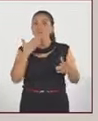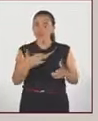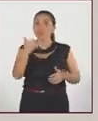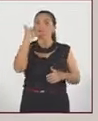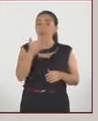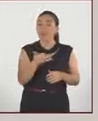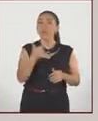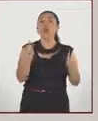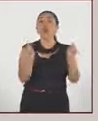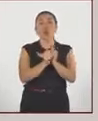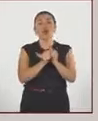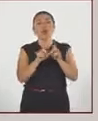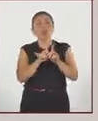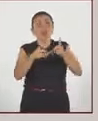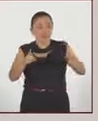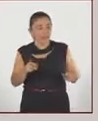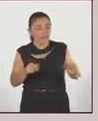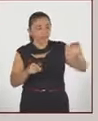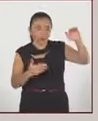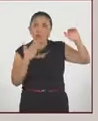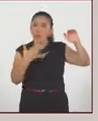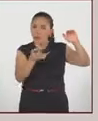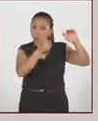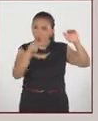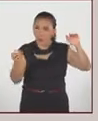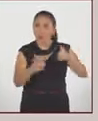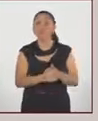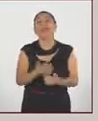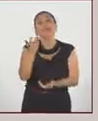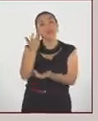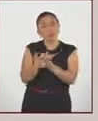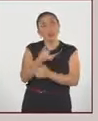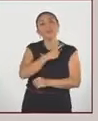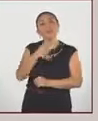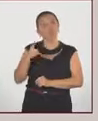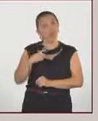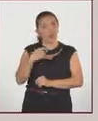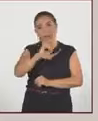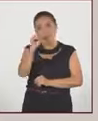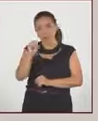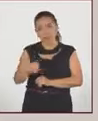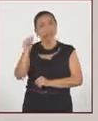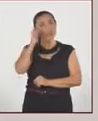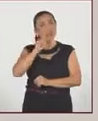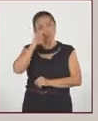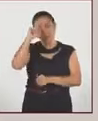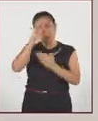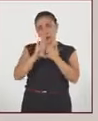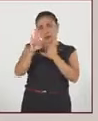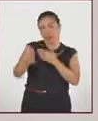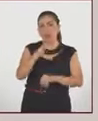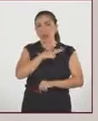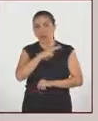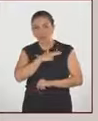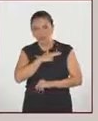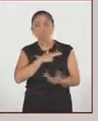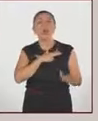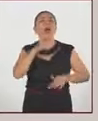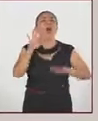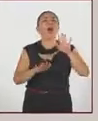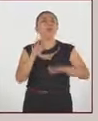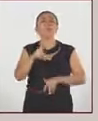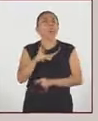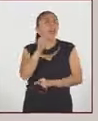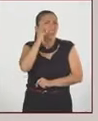un desarrollo más simétrico. El descanso adecuado también es muy importante para prevenir lesiones, a veces por